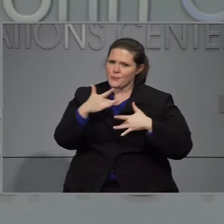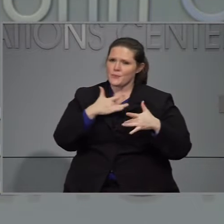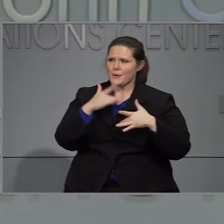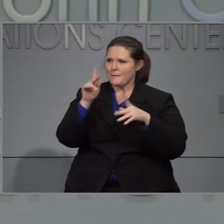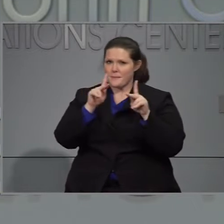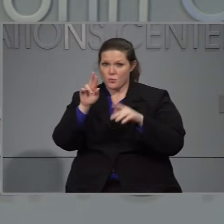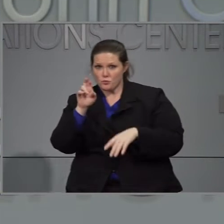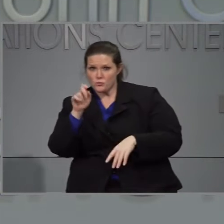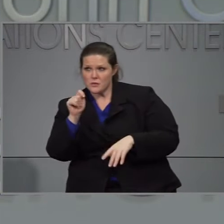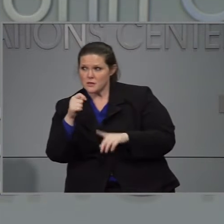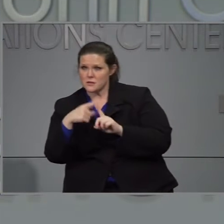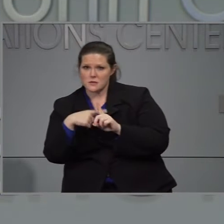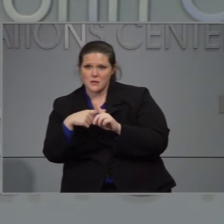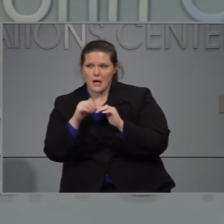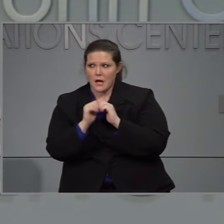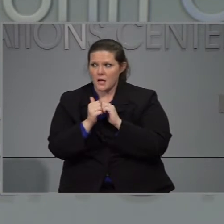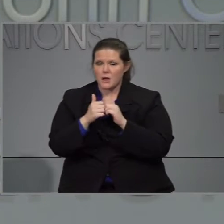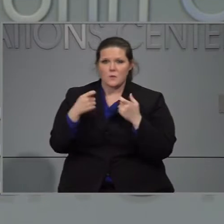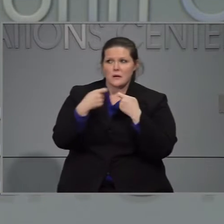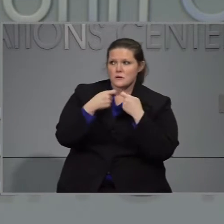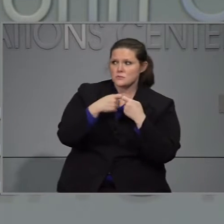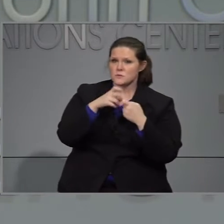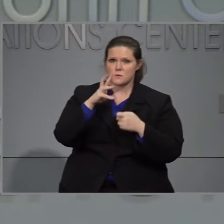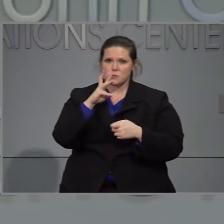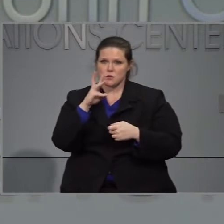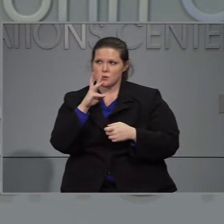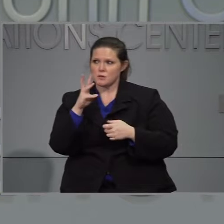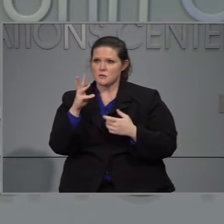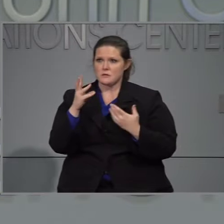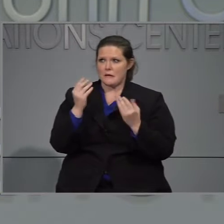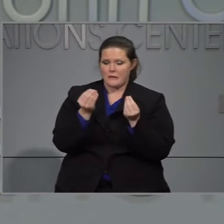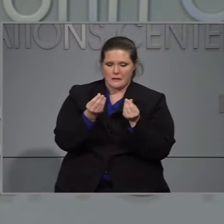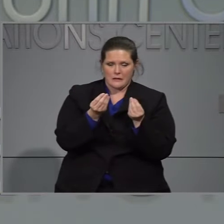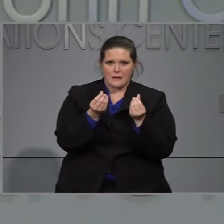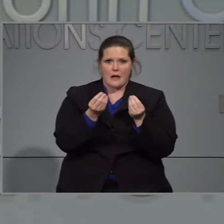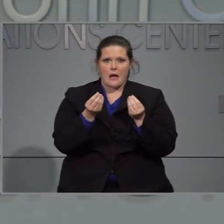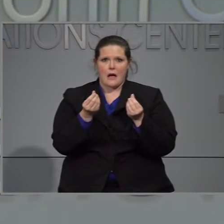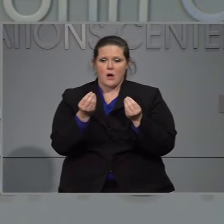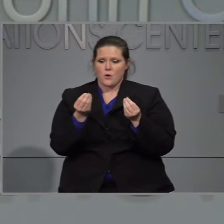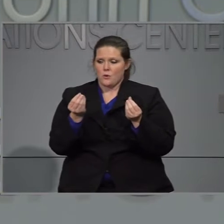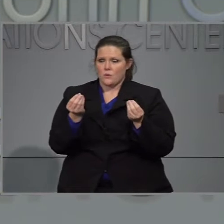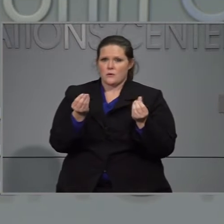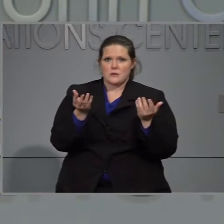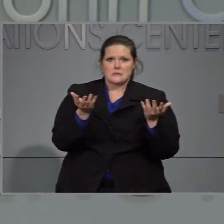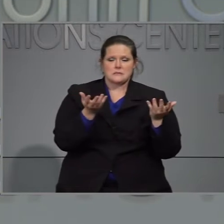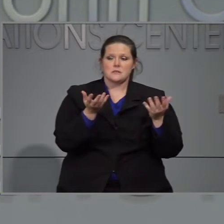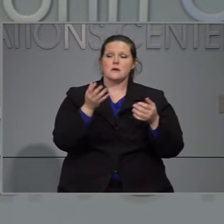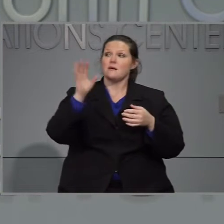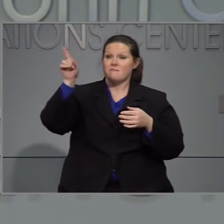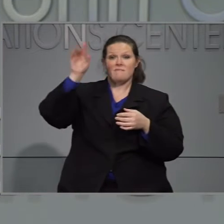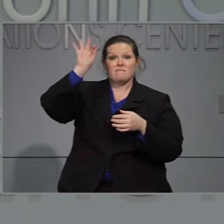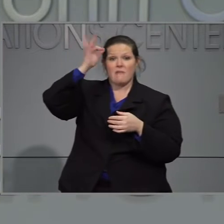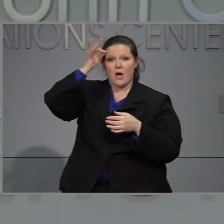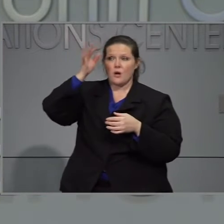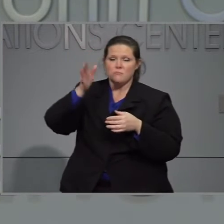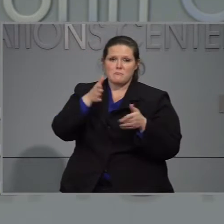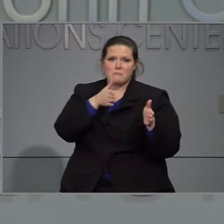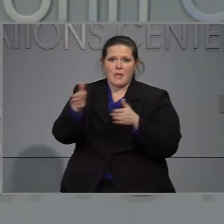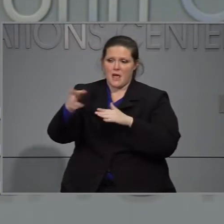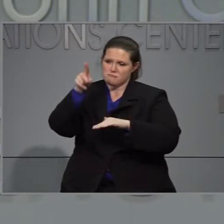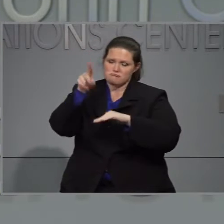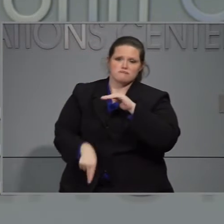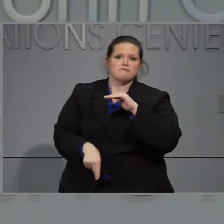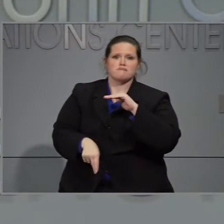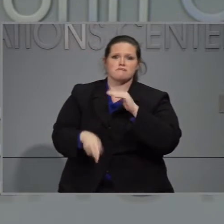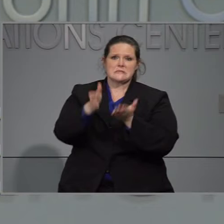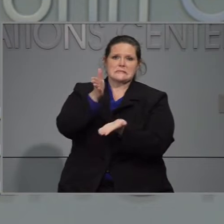los beneficios de desempleo federal que ayudaban a pagar las facturas se interrumpirá por la falta de acción